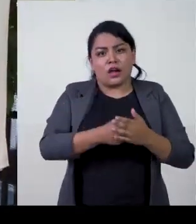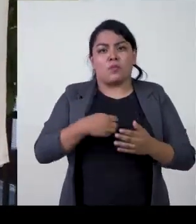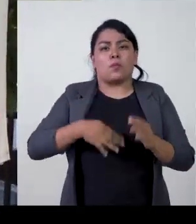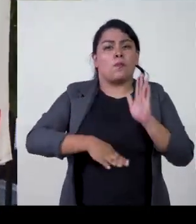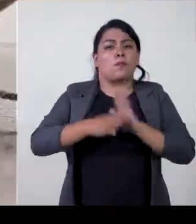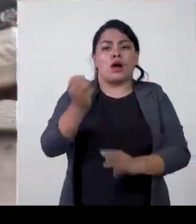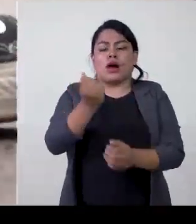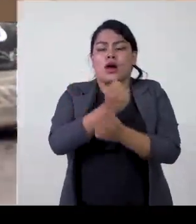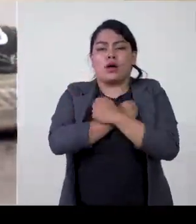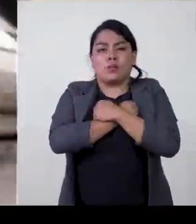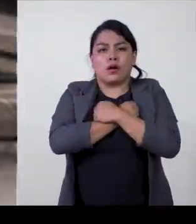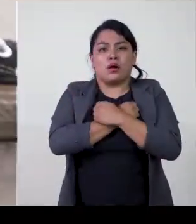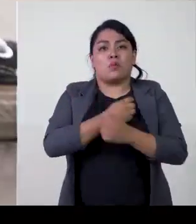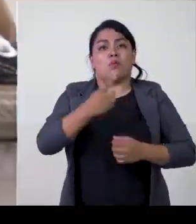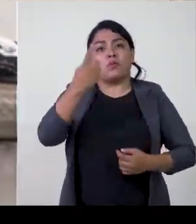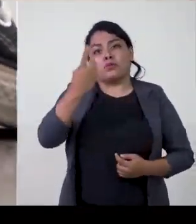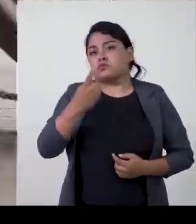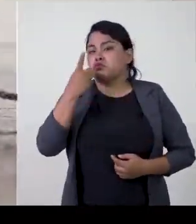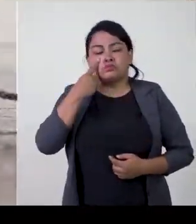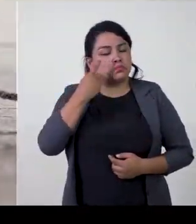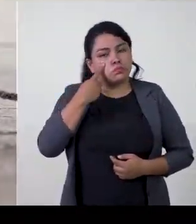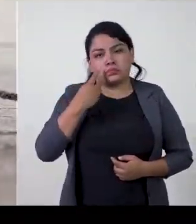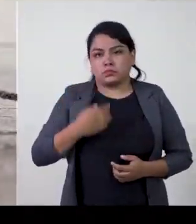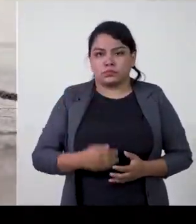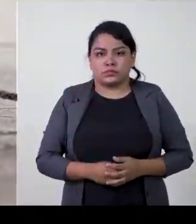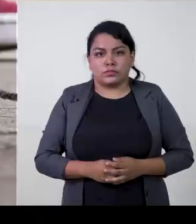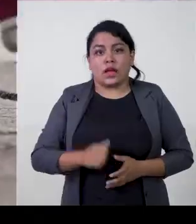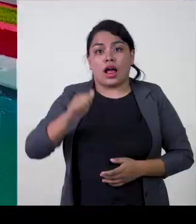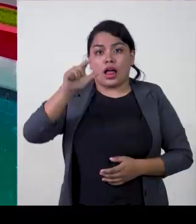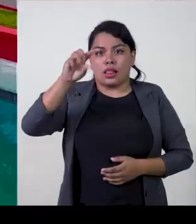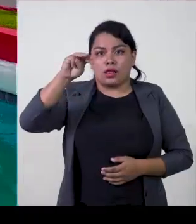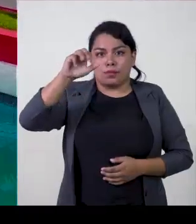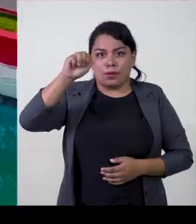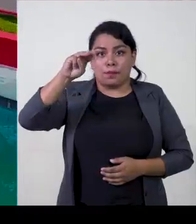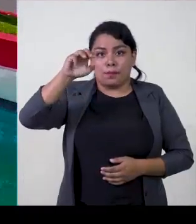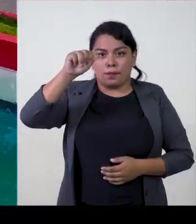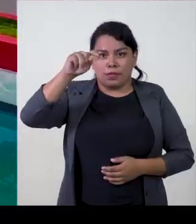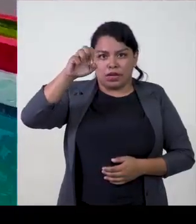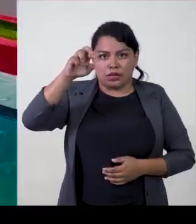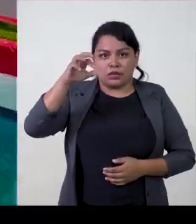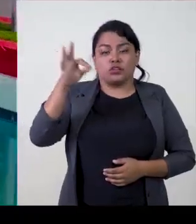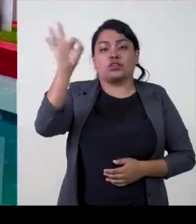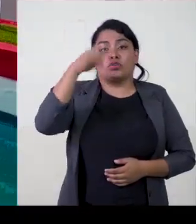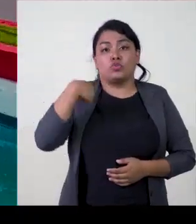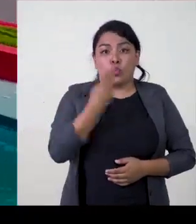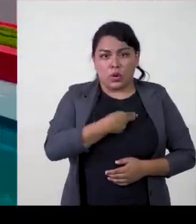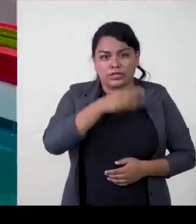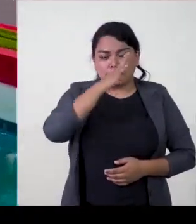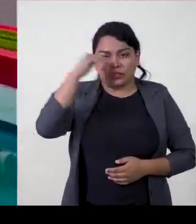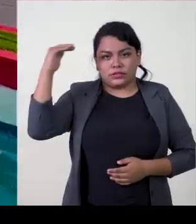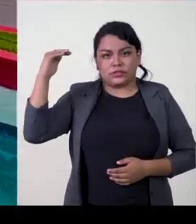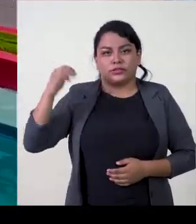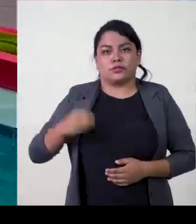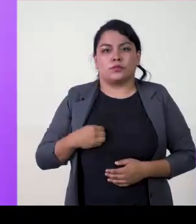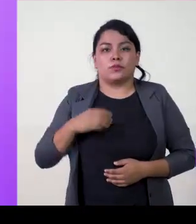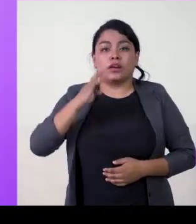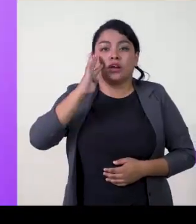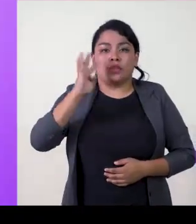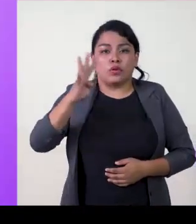Sacrificamos lo que más amamos por el clamor de los desprotegidos. Alma Mater, símbolo de nuestra